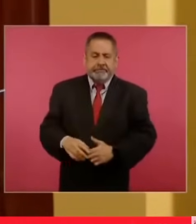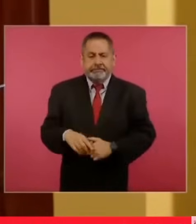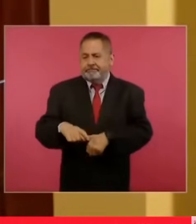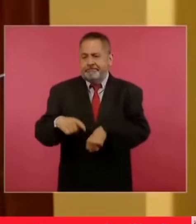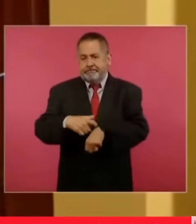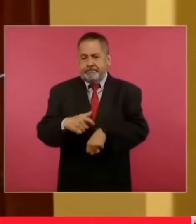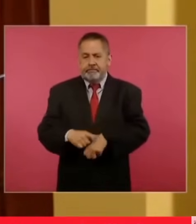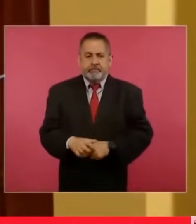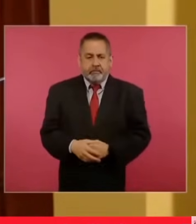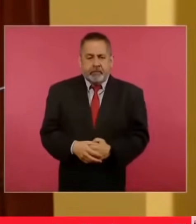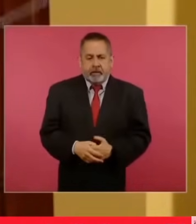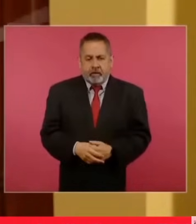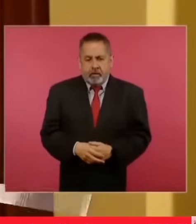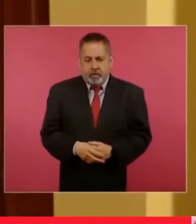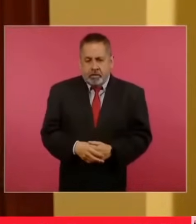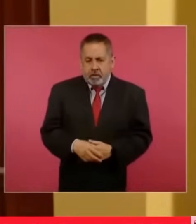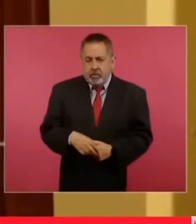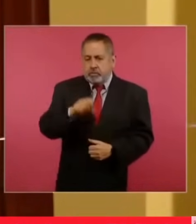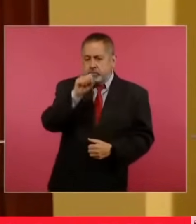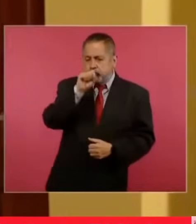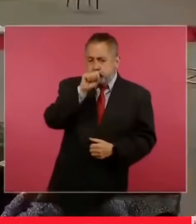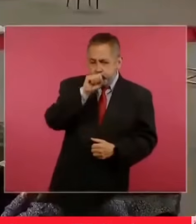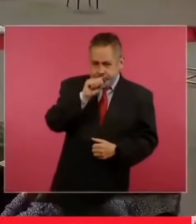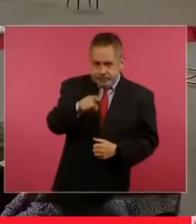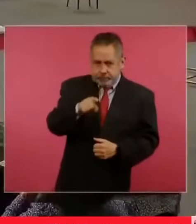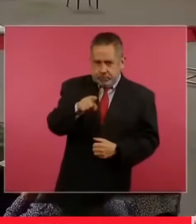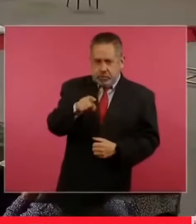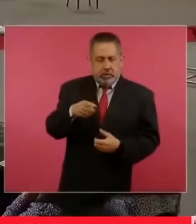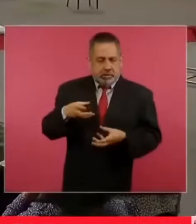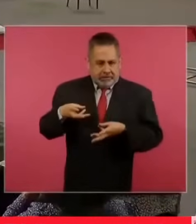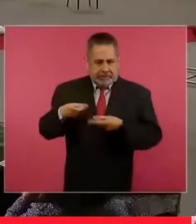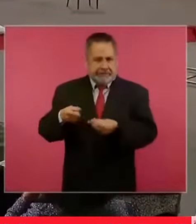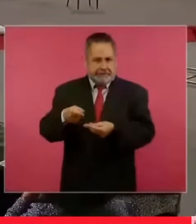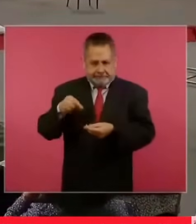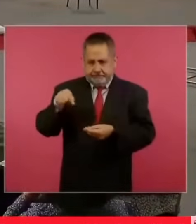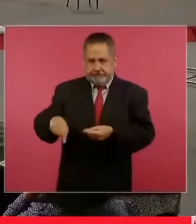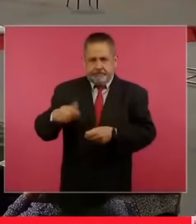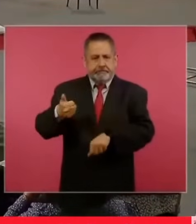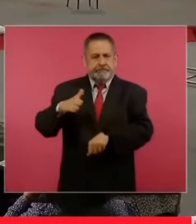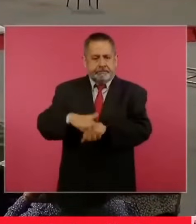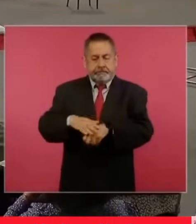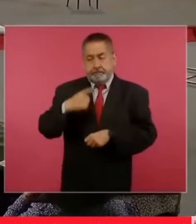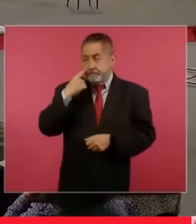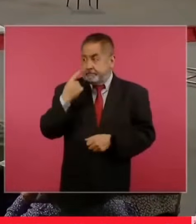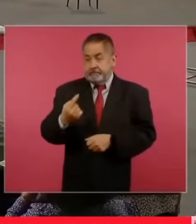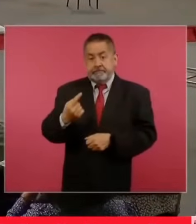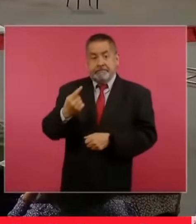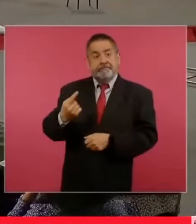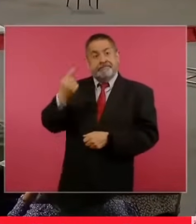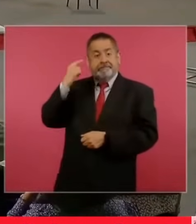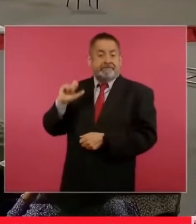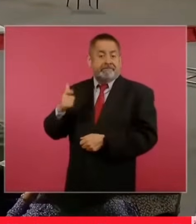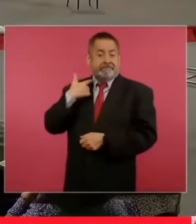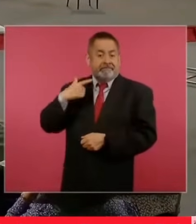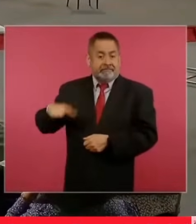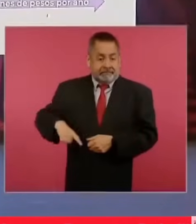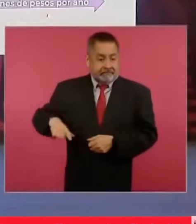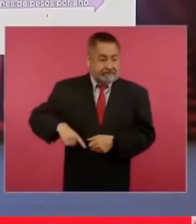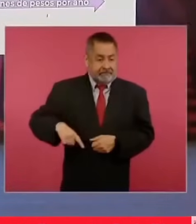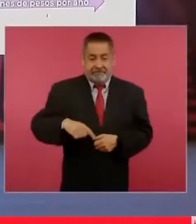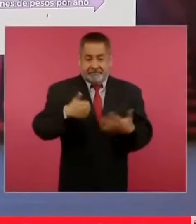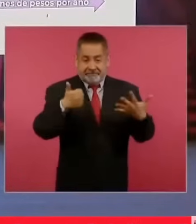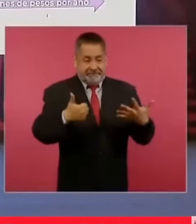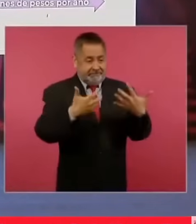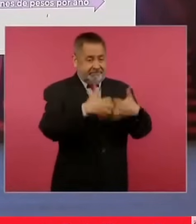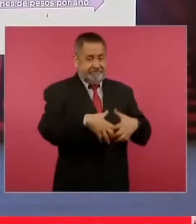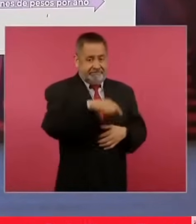Bueno, pues esto es la inversión. En la administración pasada a las 6 refinerías